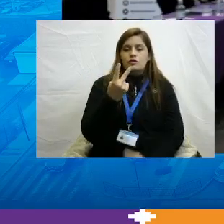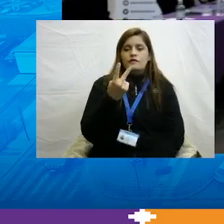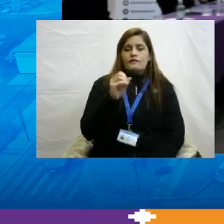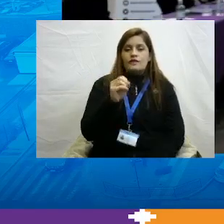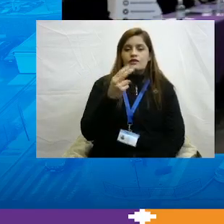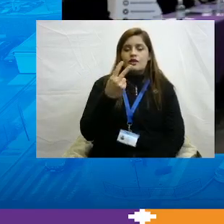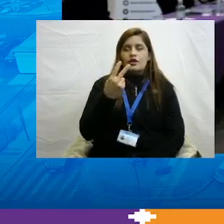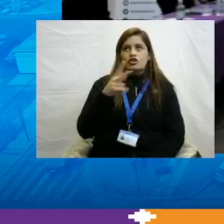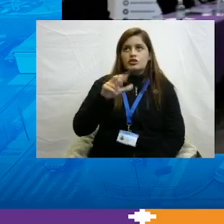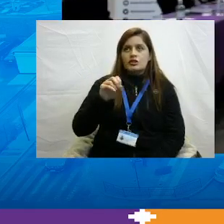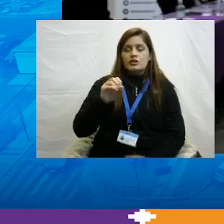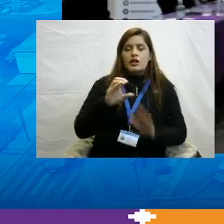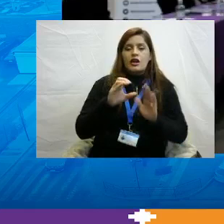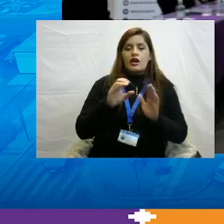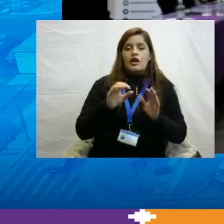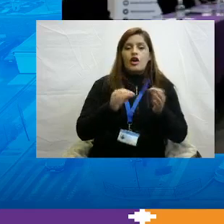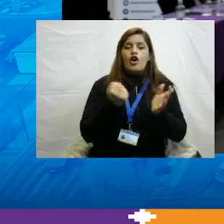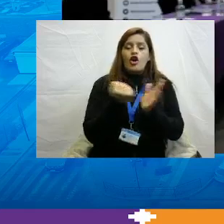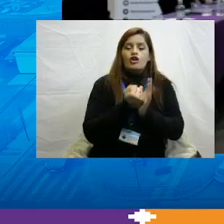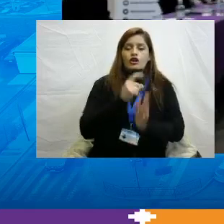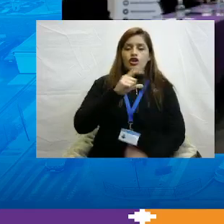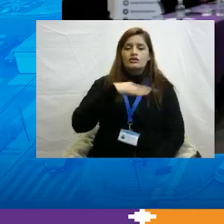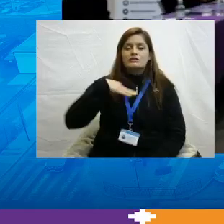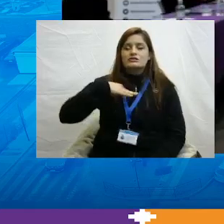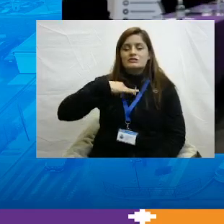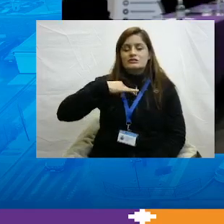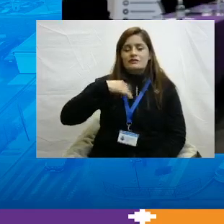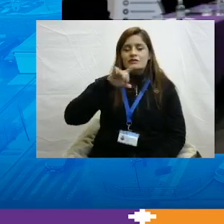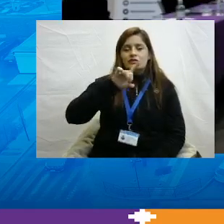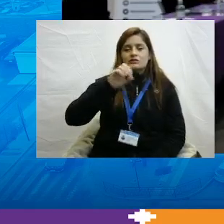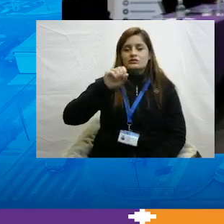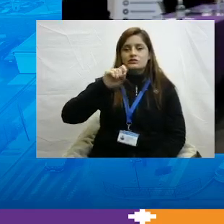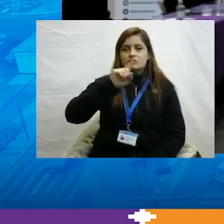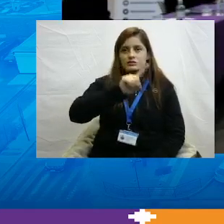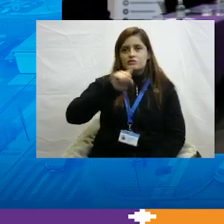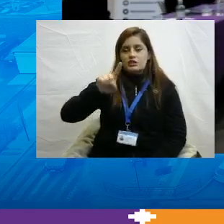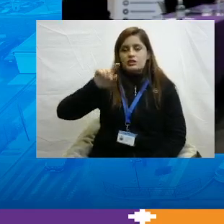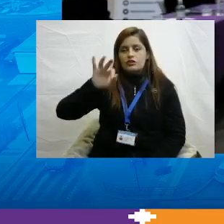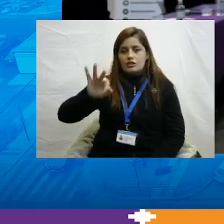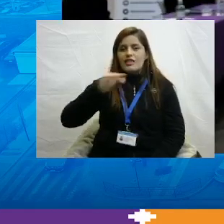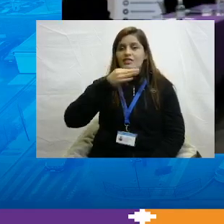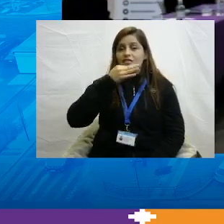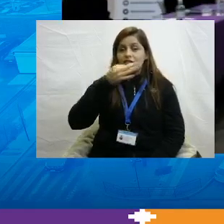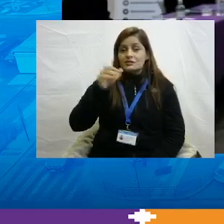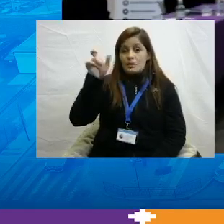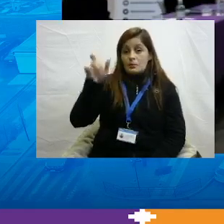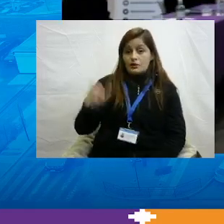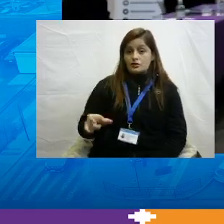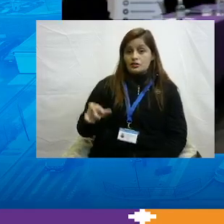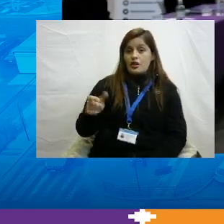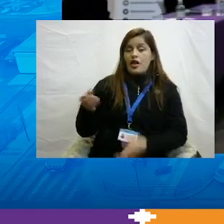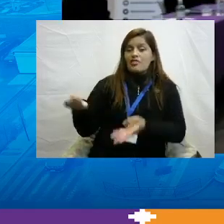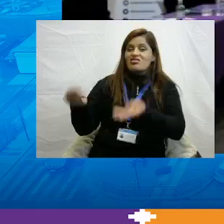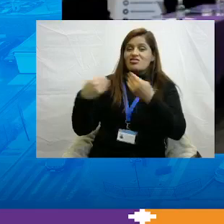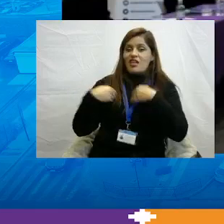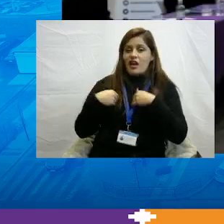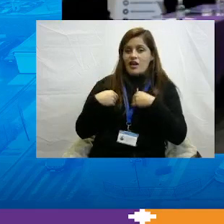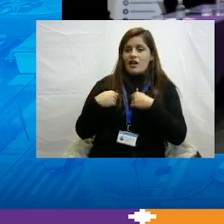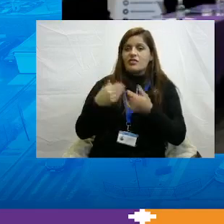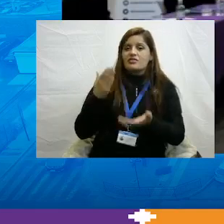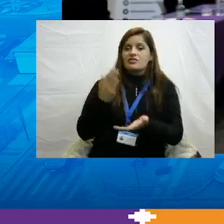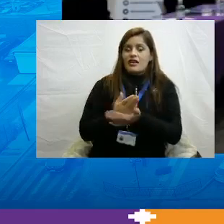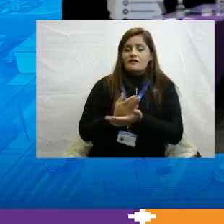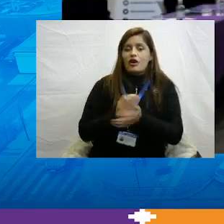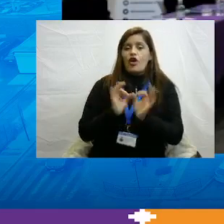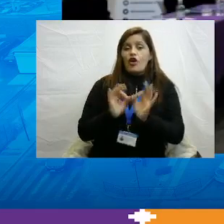21.2180 del Código Civil número 3, que indica lo siguiente, el comodatario es obligado a restituir la cosa prestada en el tiempo convenido